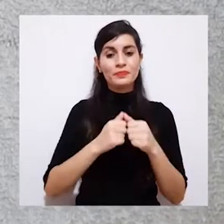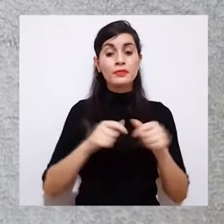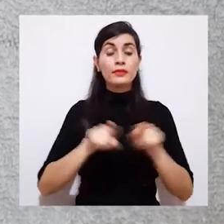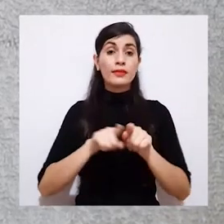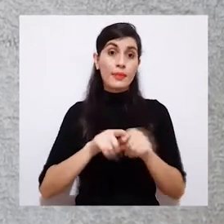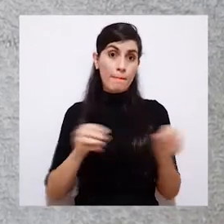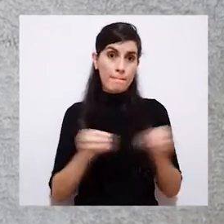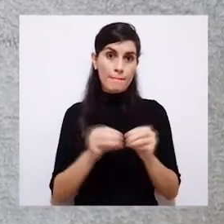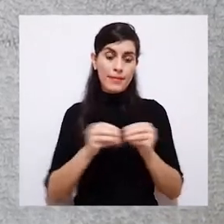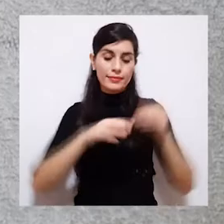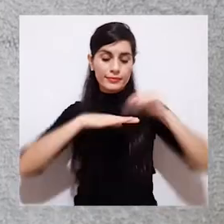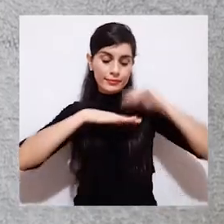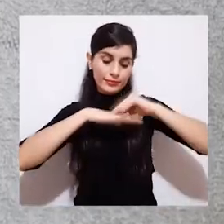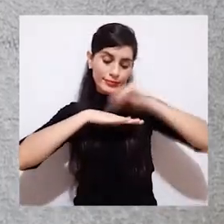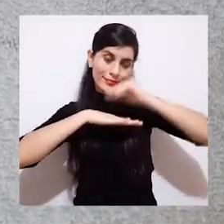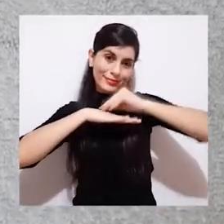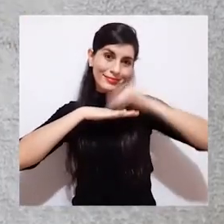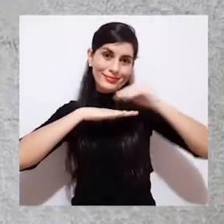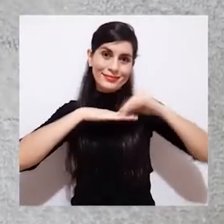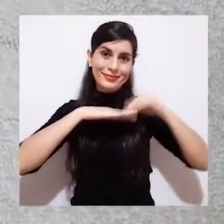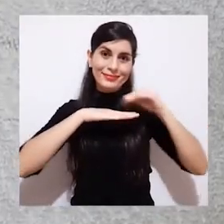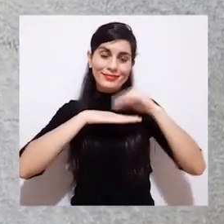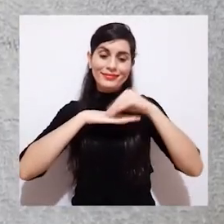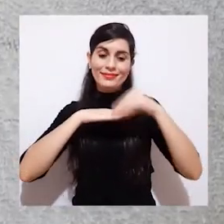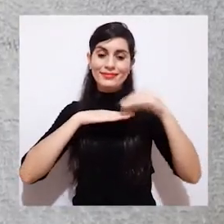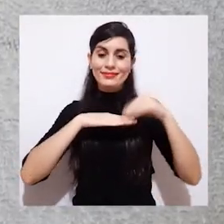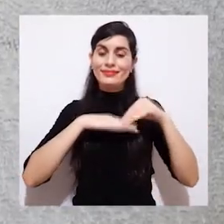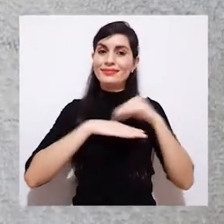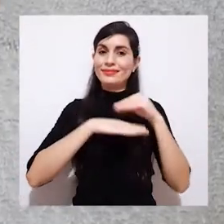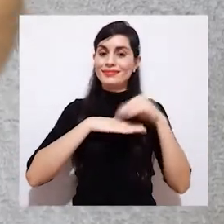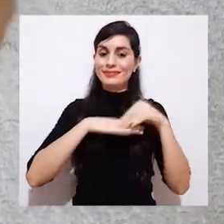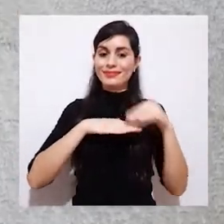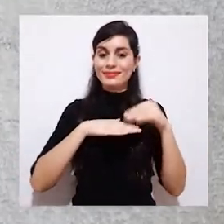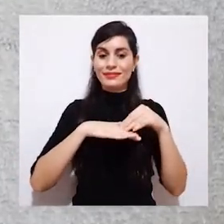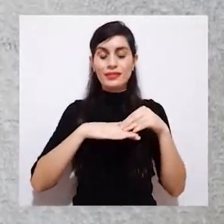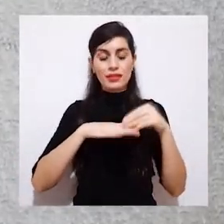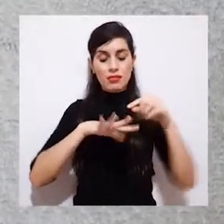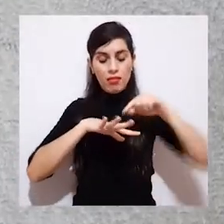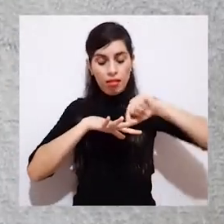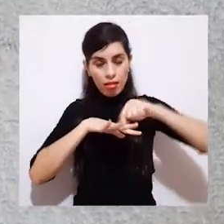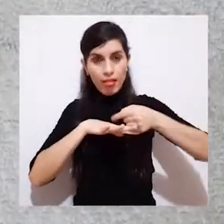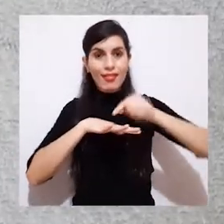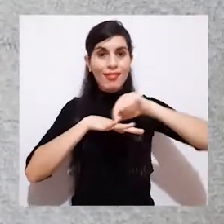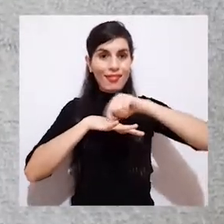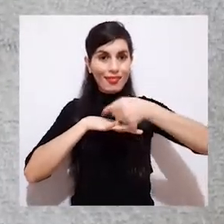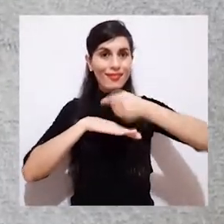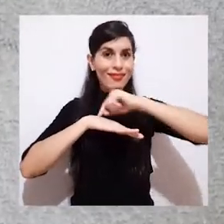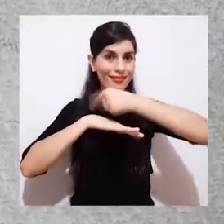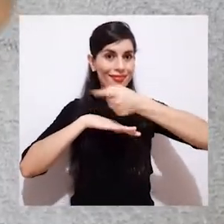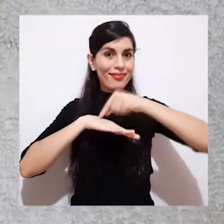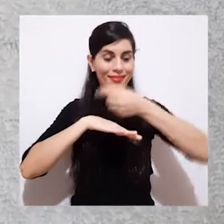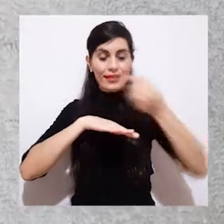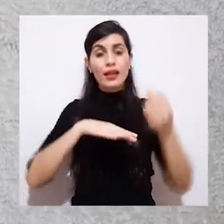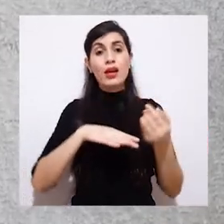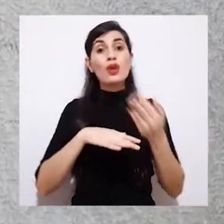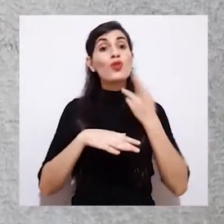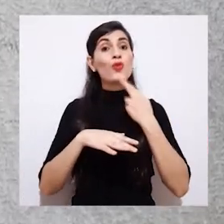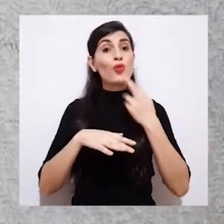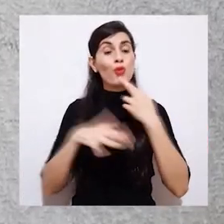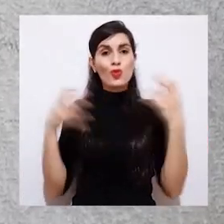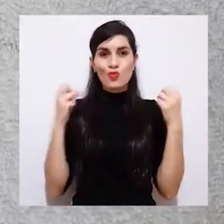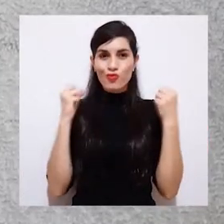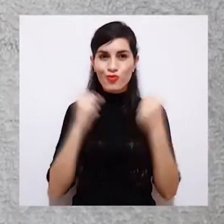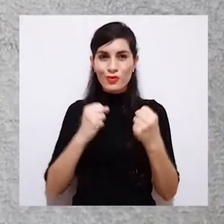Luego vamos a aplicar una capa con el mismo color que utilizamos para los huecos, que fue un tono rojo un poco más